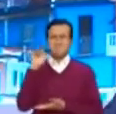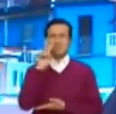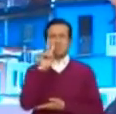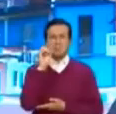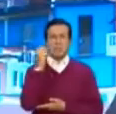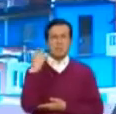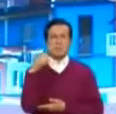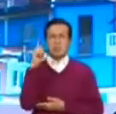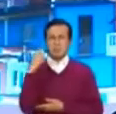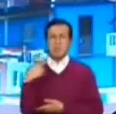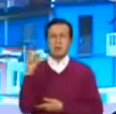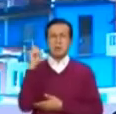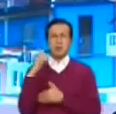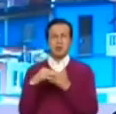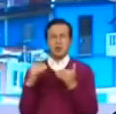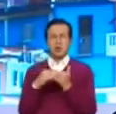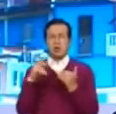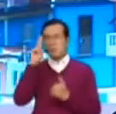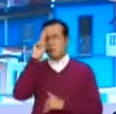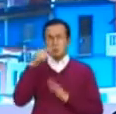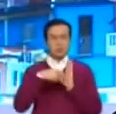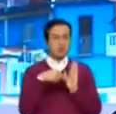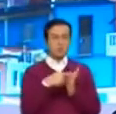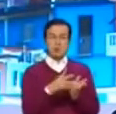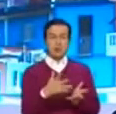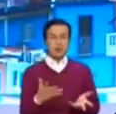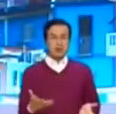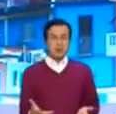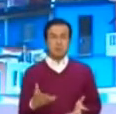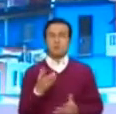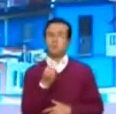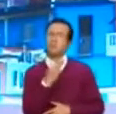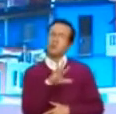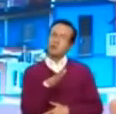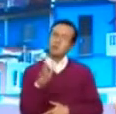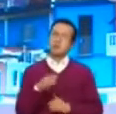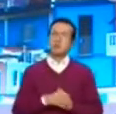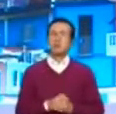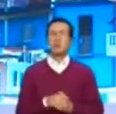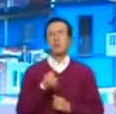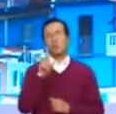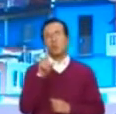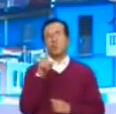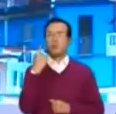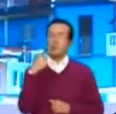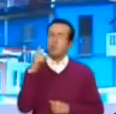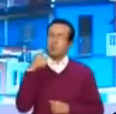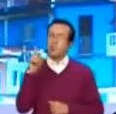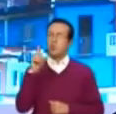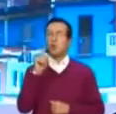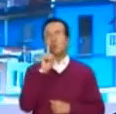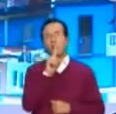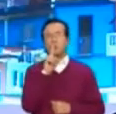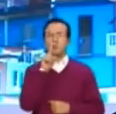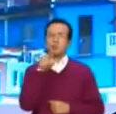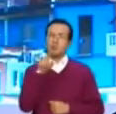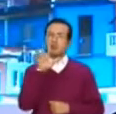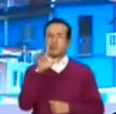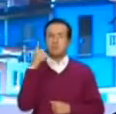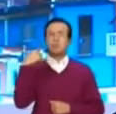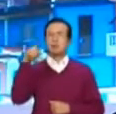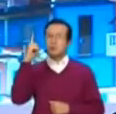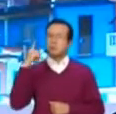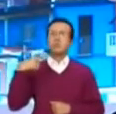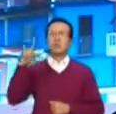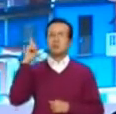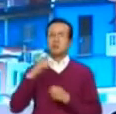20 trillones de dólares que se evaden en el planeta, alrededor de un trillón a 1.5 trillones, es decir, millones